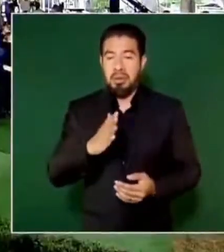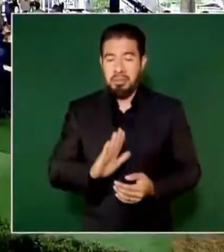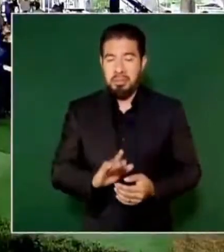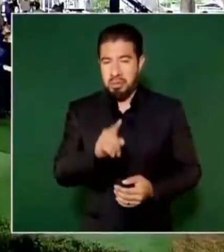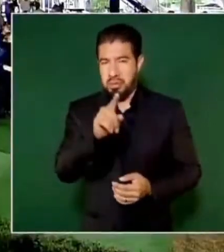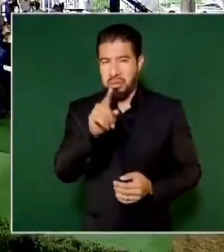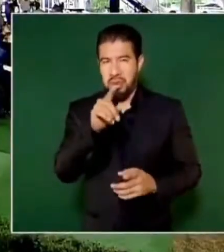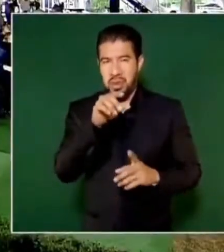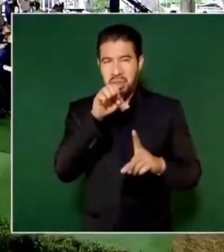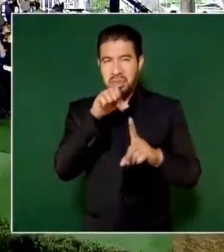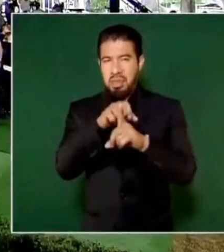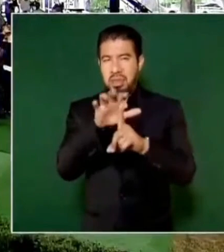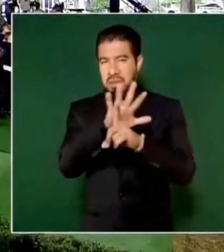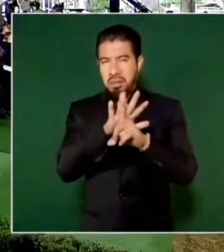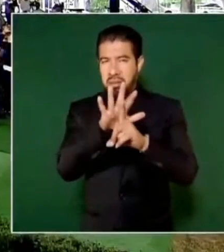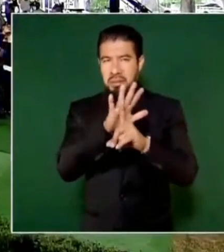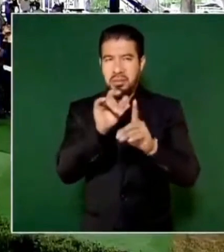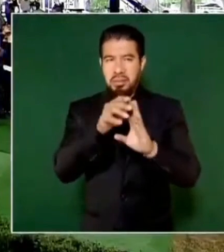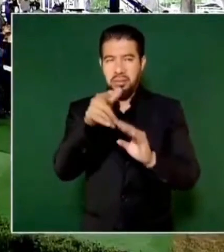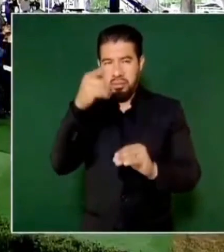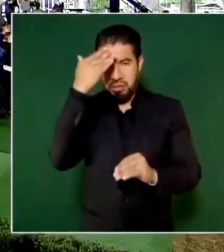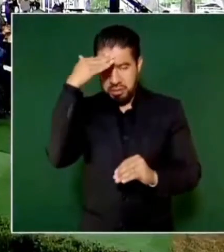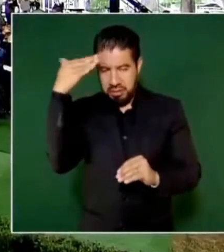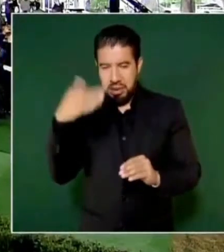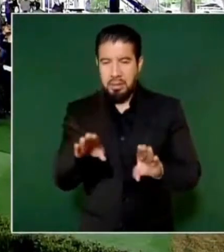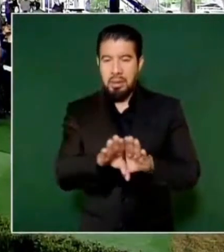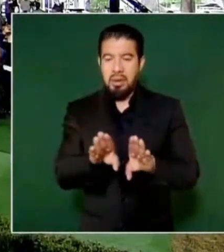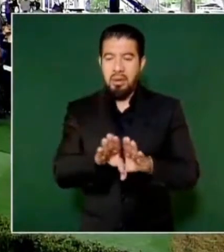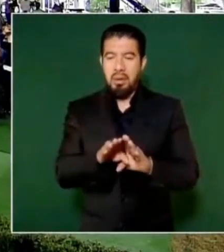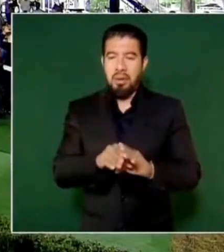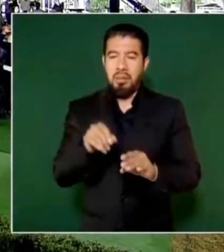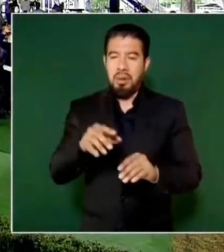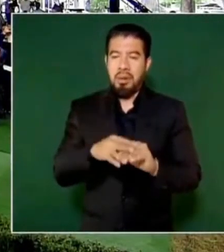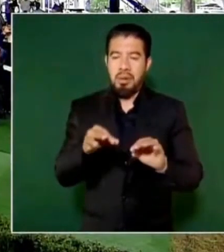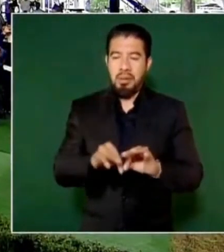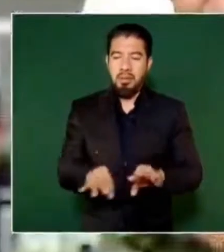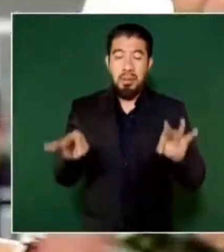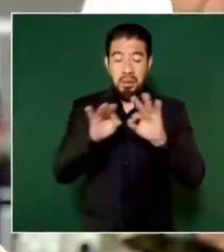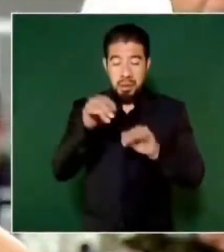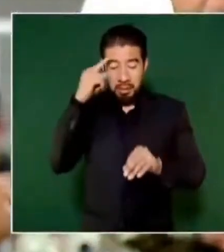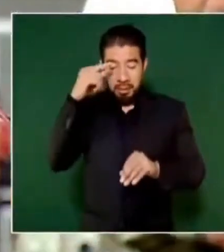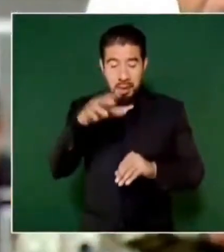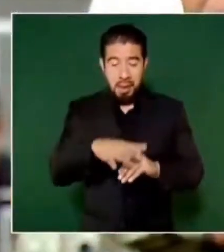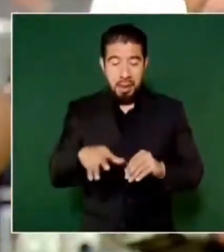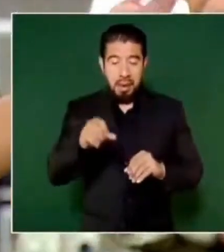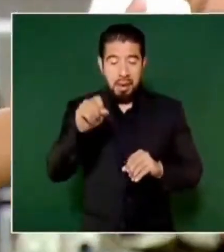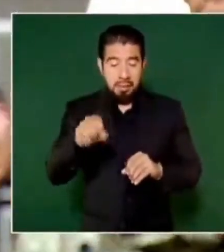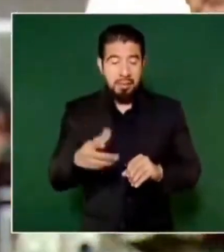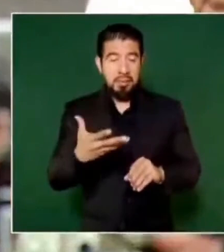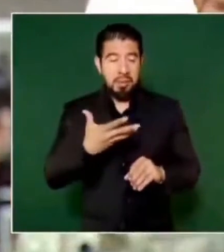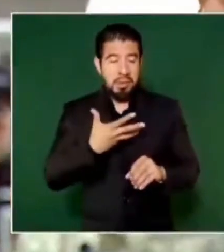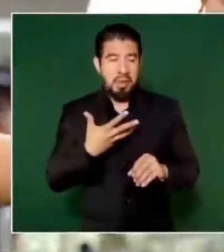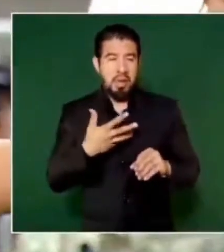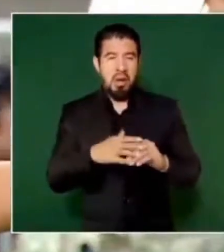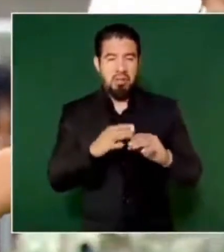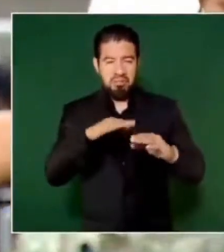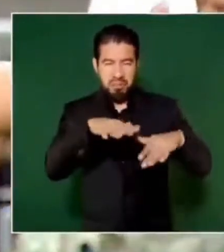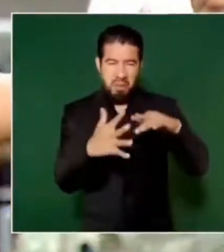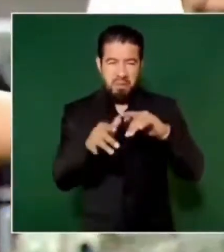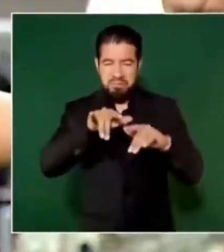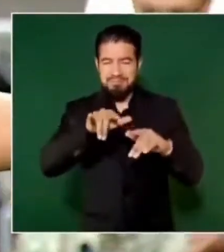sabe perfectamente cómo se encuentran las calles principales del municipio de Escárcega, con hoyos, baches, las calles